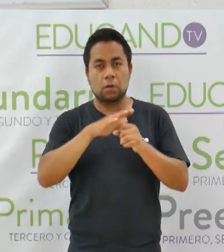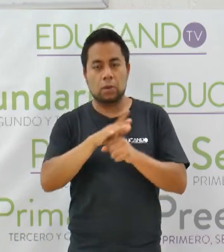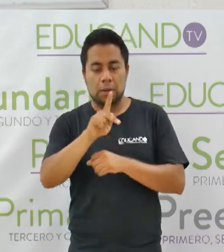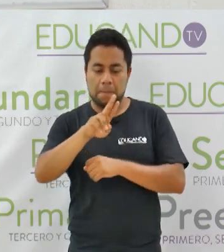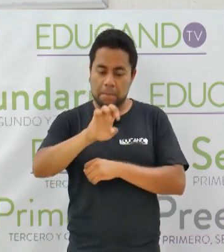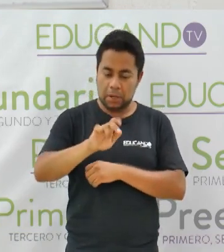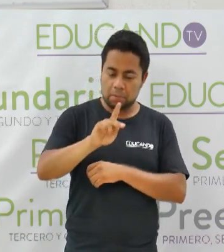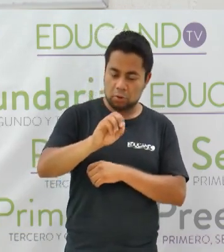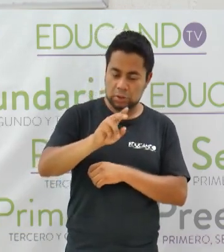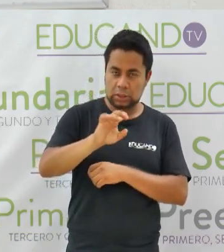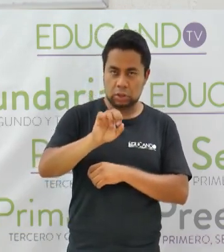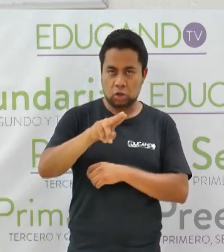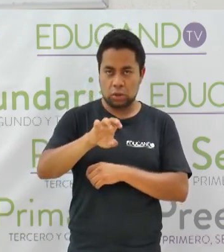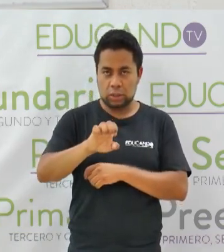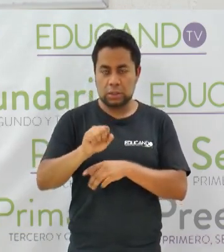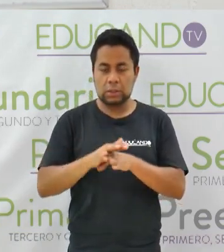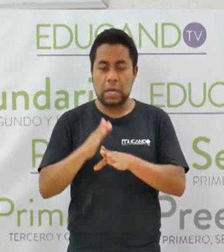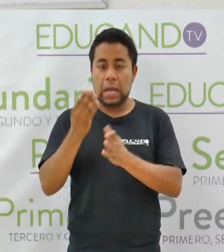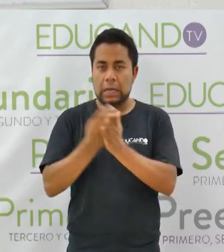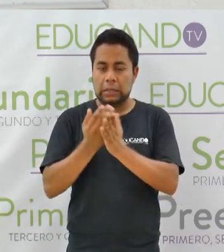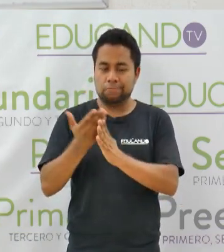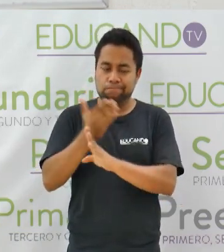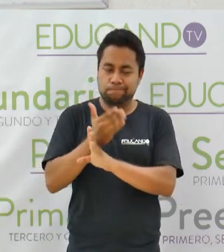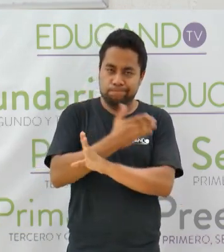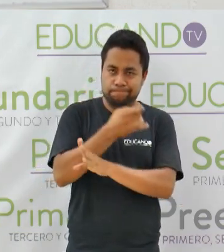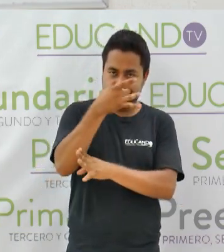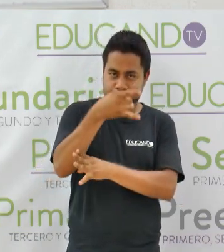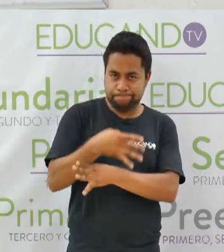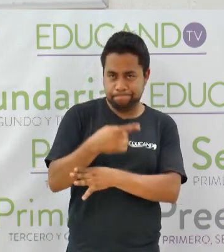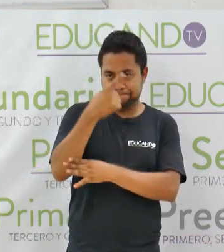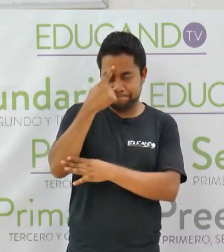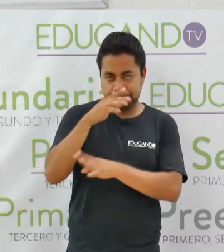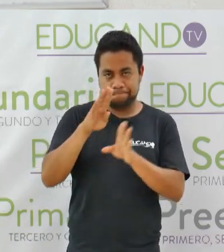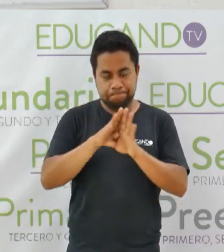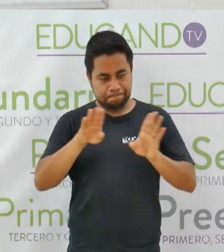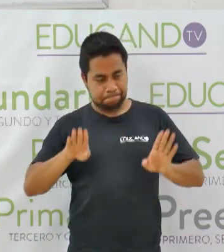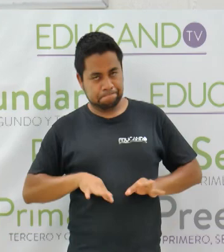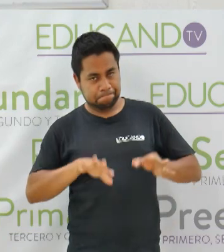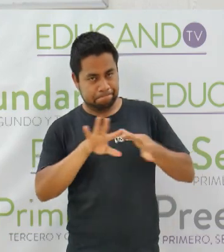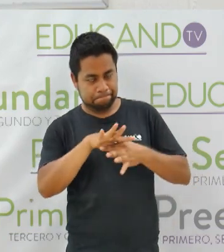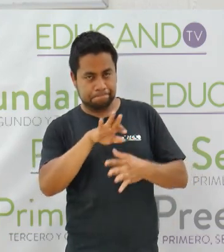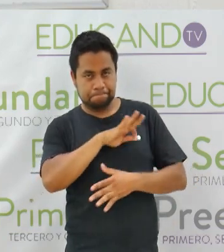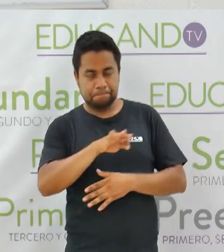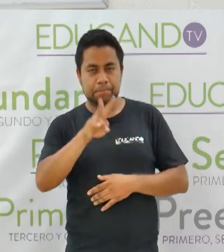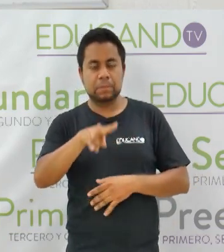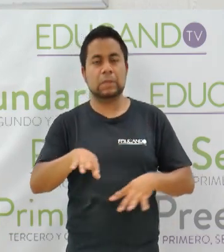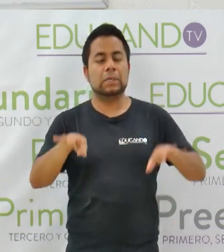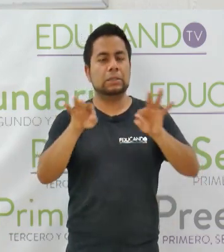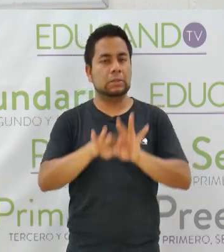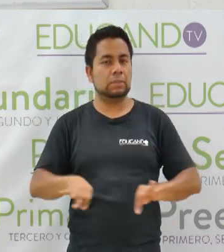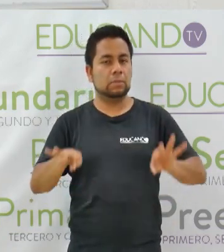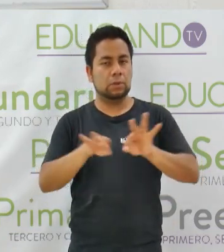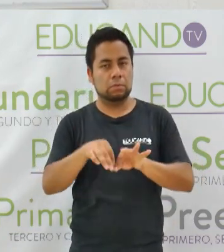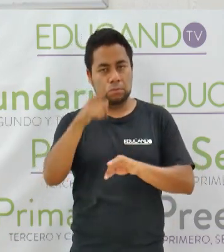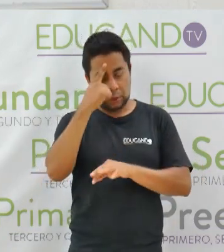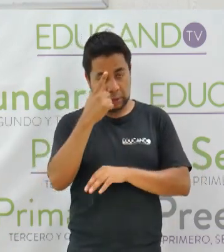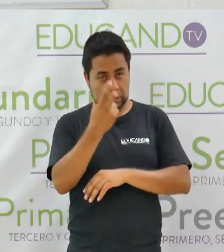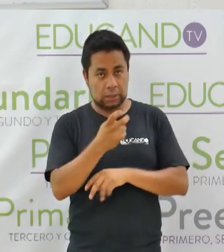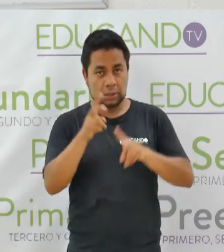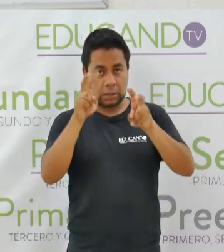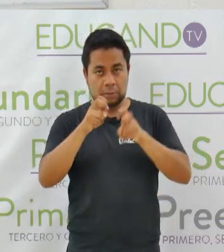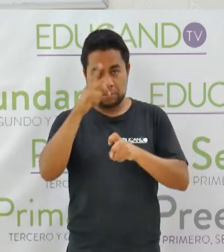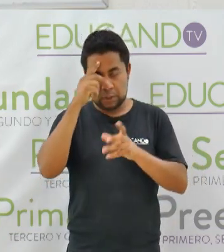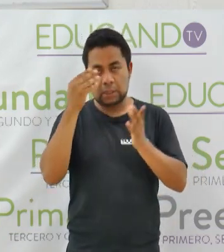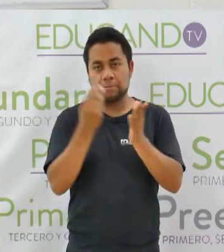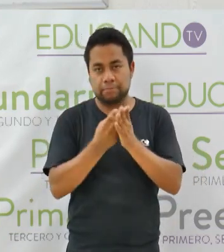las preposiciones que hemos visto en sesiones anteriores para poder describir. Es muy importante que este tema que va a